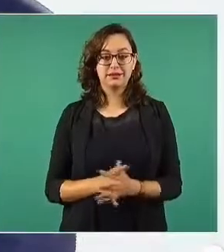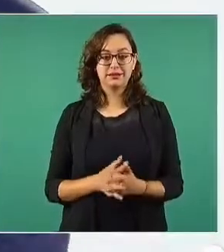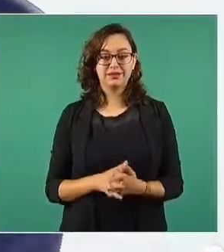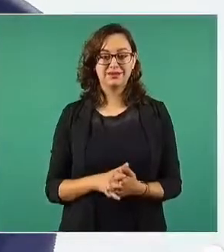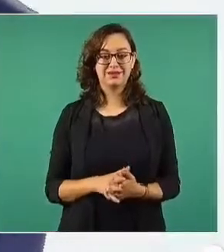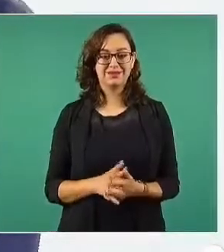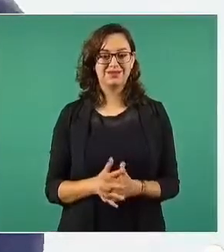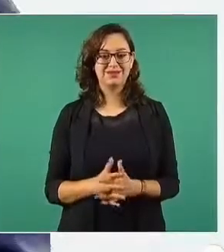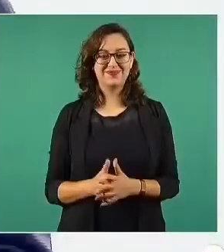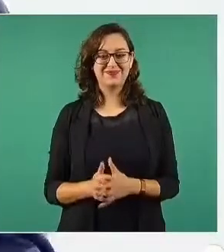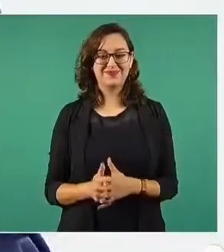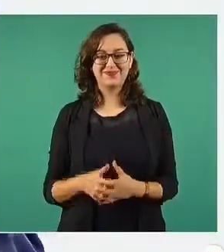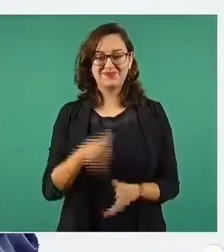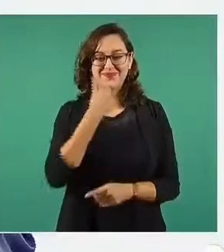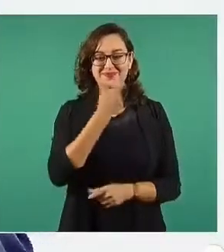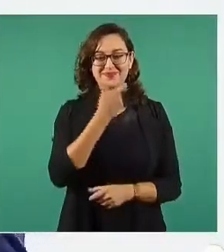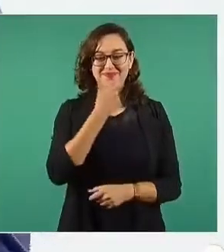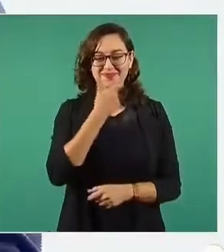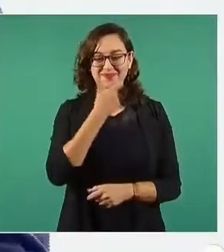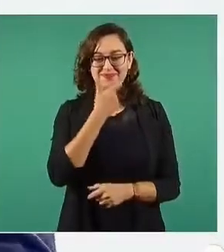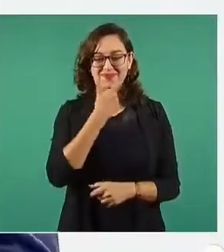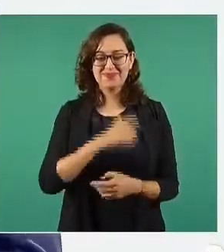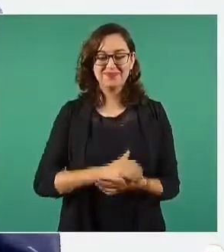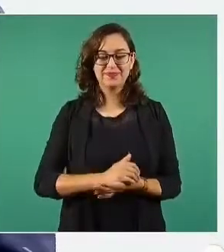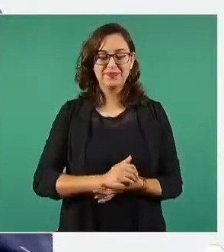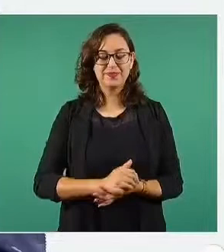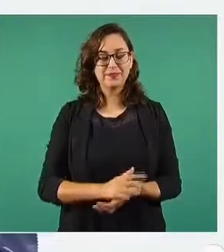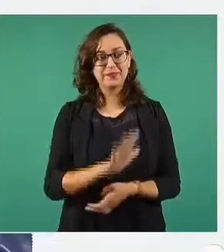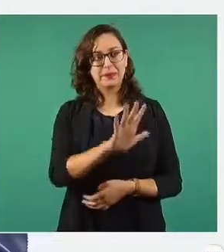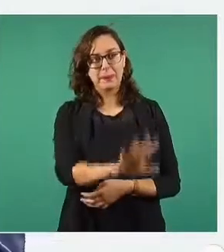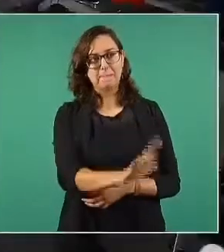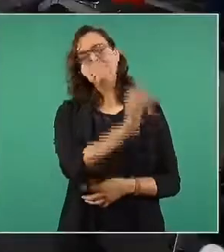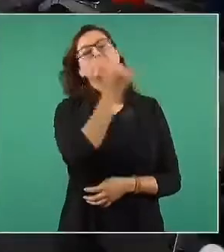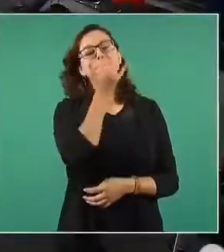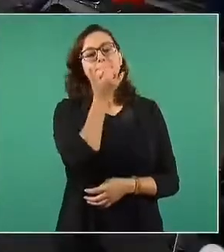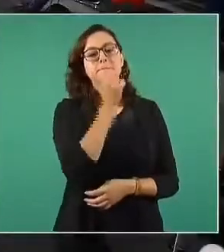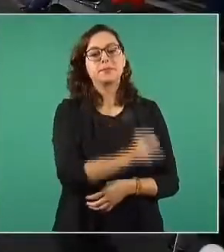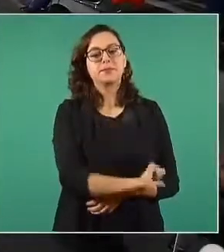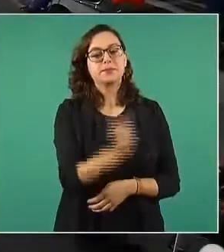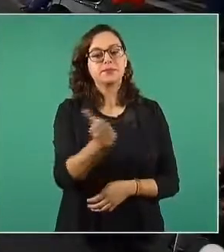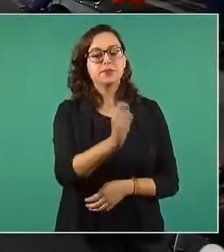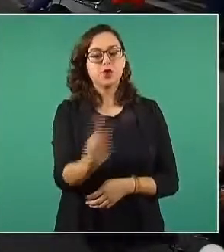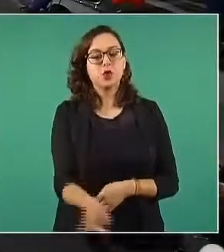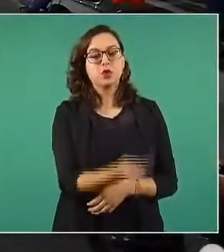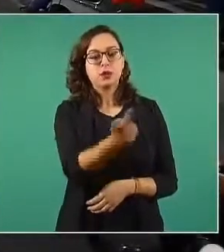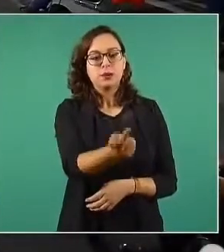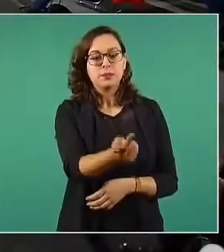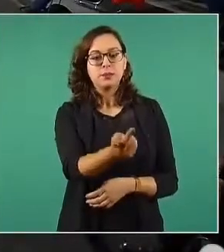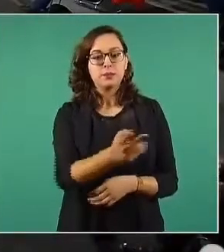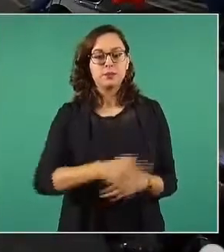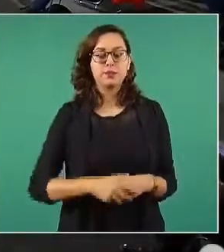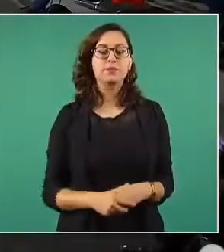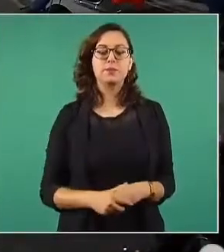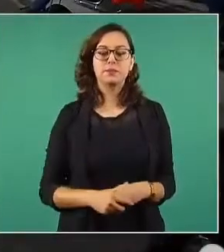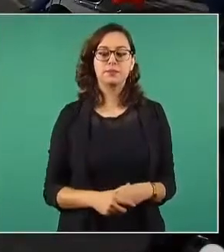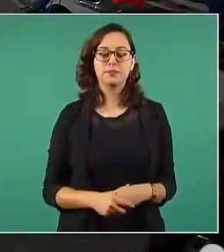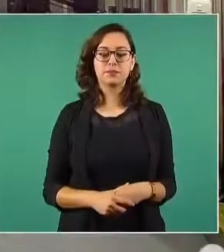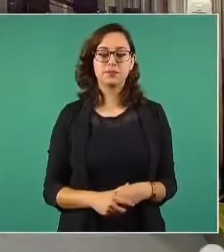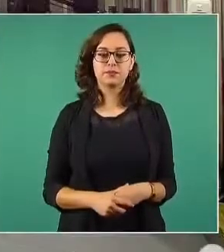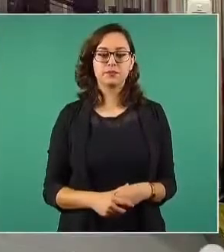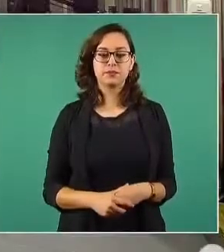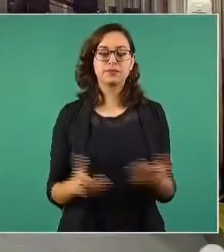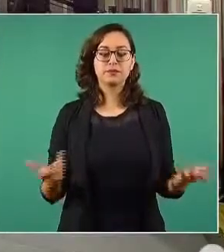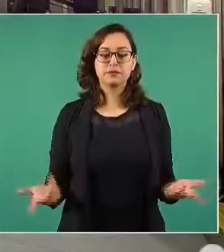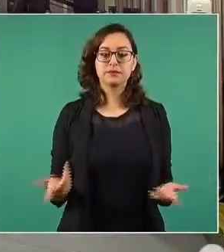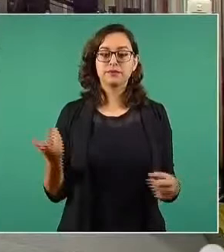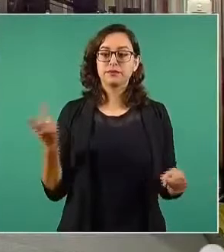No, sí. Bueno. Por cierto, perdón. En otra pregunta, señor presidente, con el paso del huracán